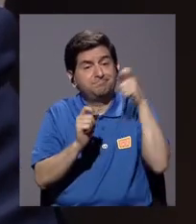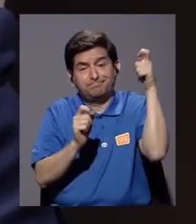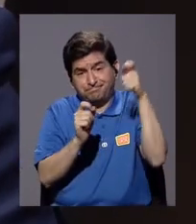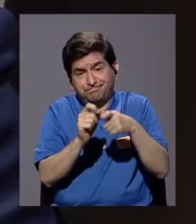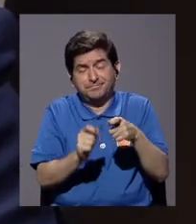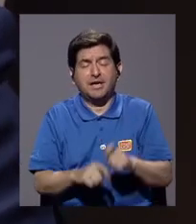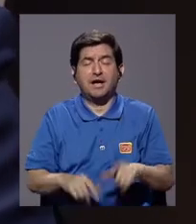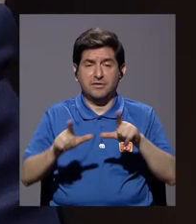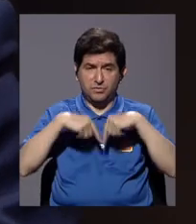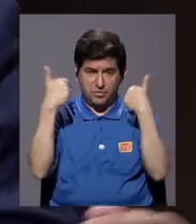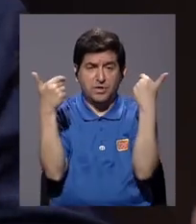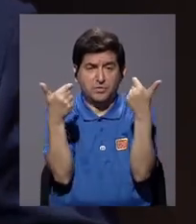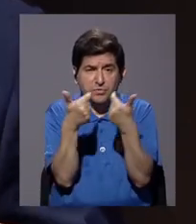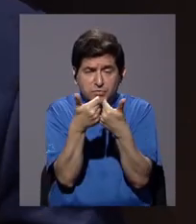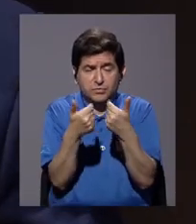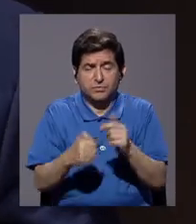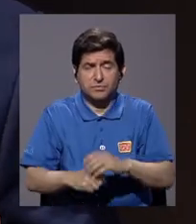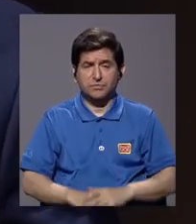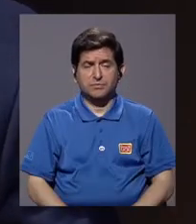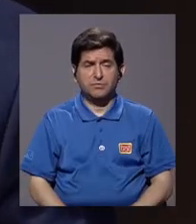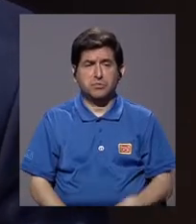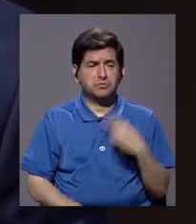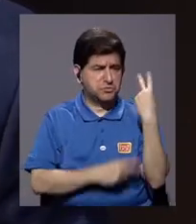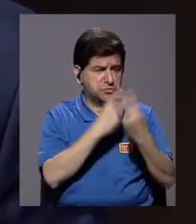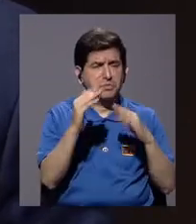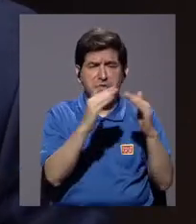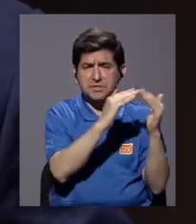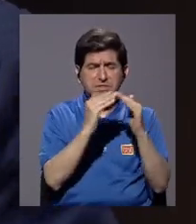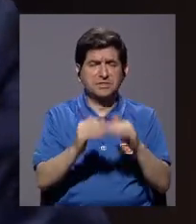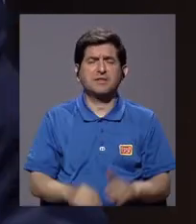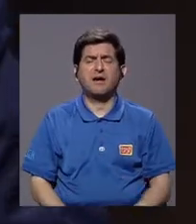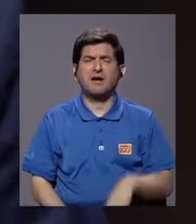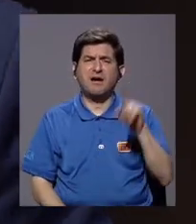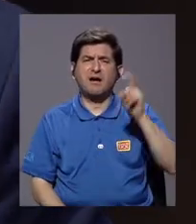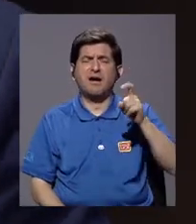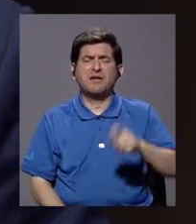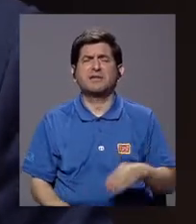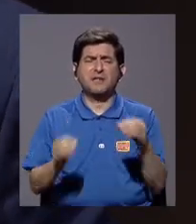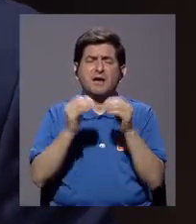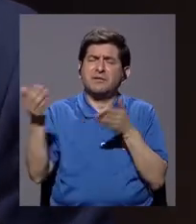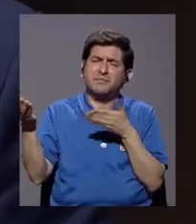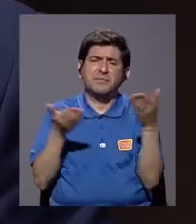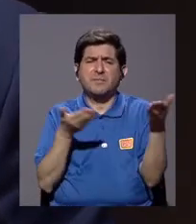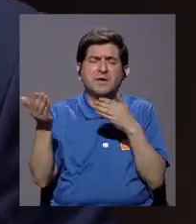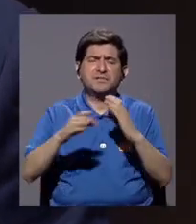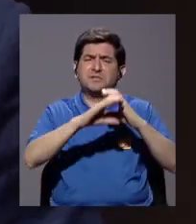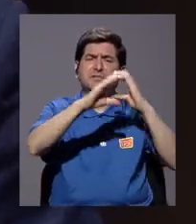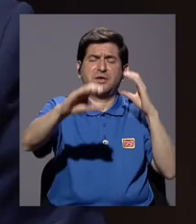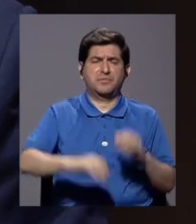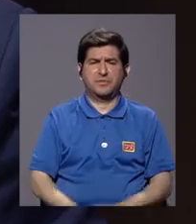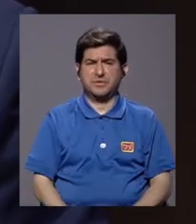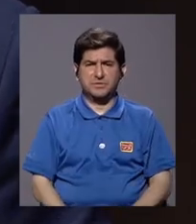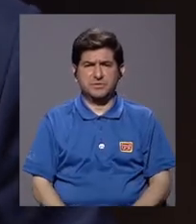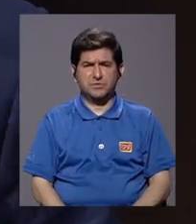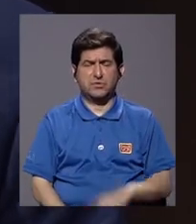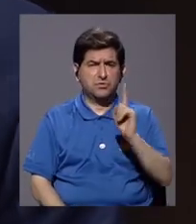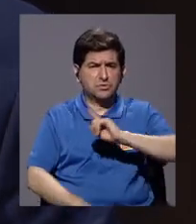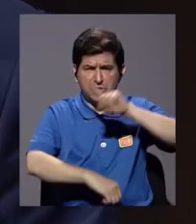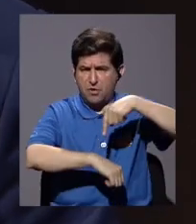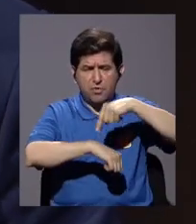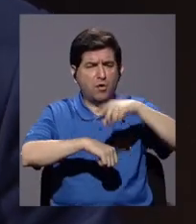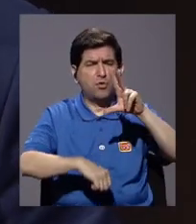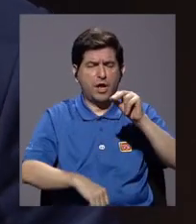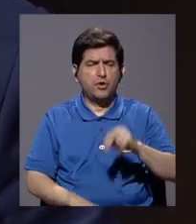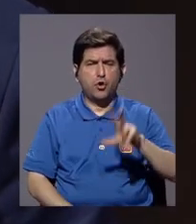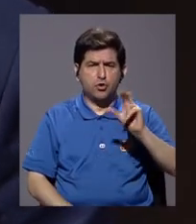con los sectores de que he visitado comunidades que dicen, no, es que ocupamos que nos den más servicio de bus en lugar de cada hora, que cada